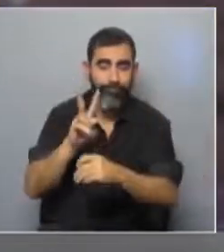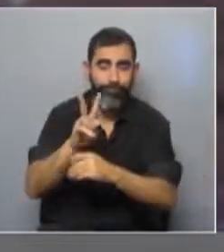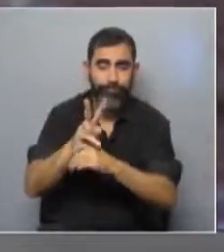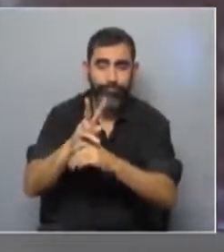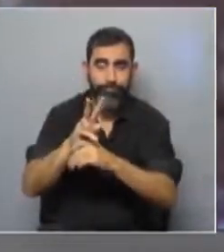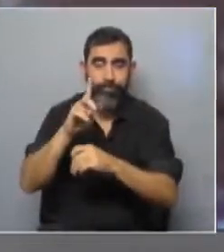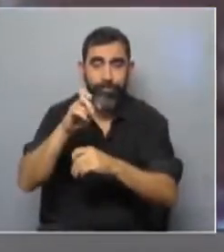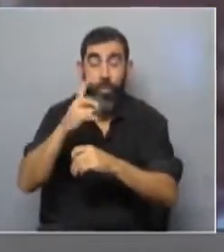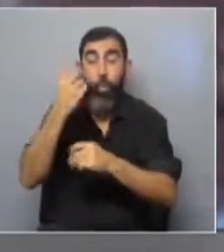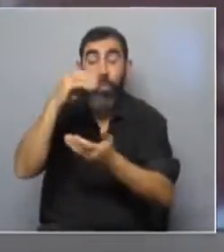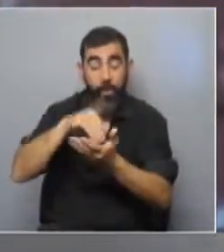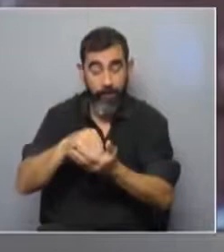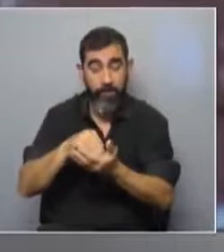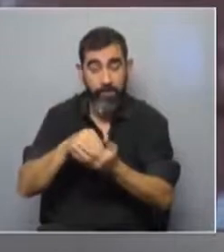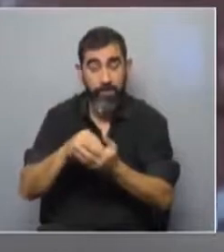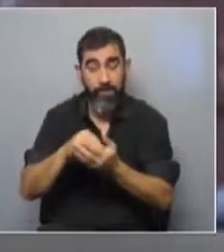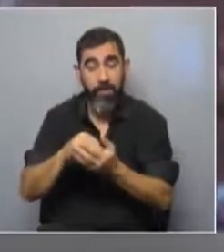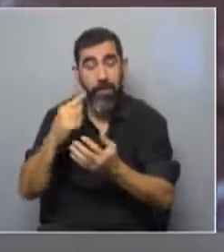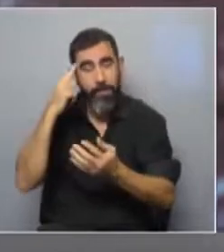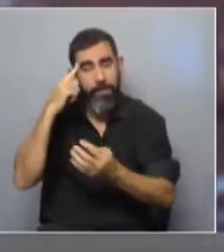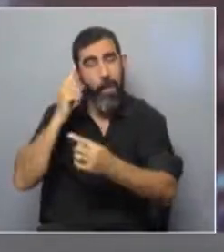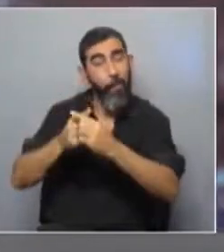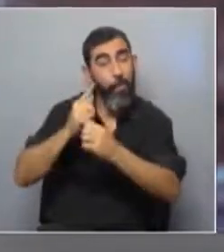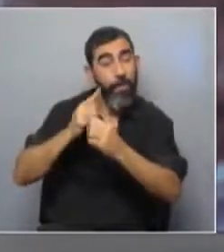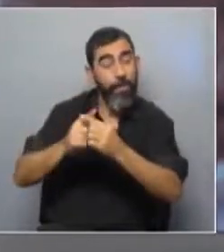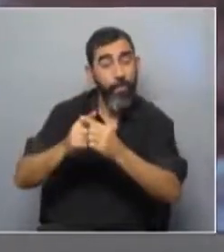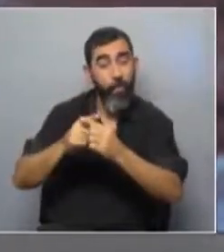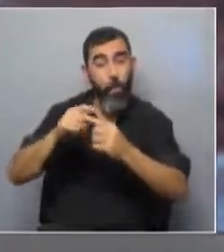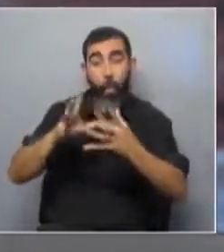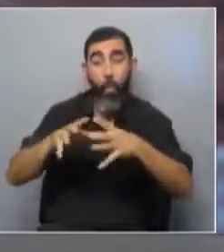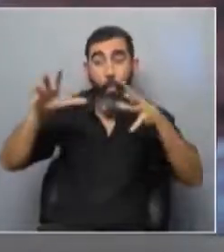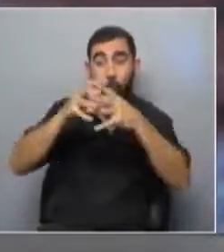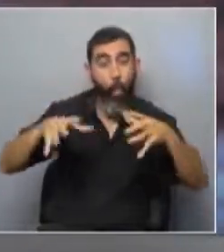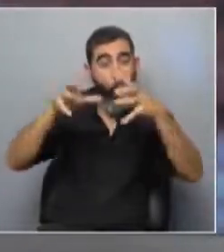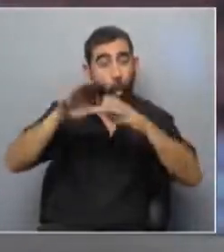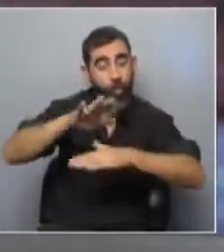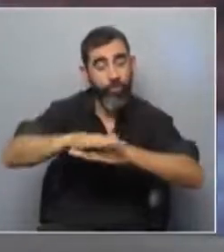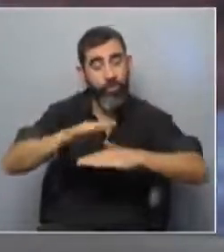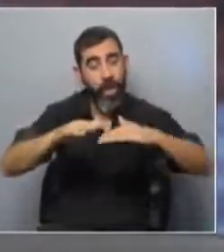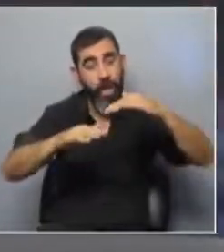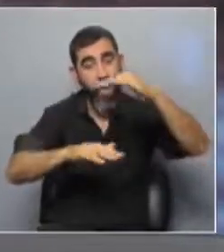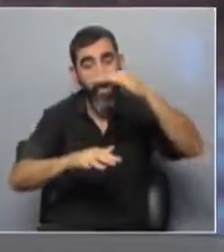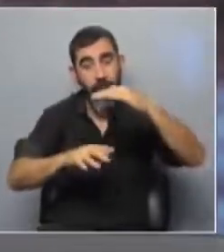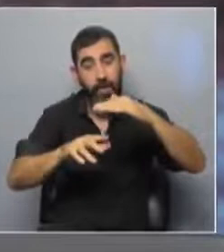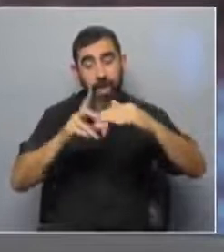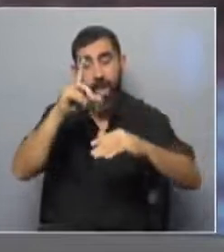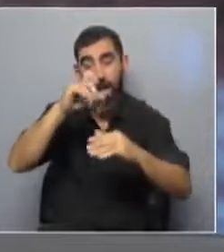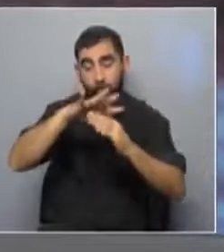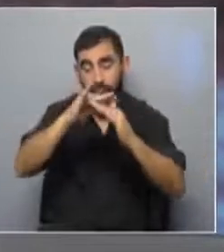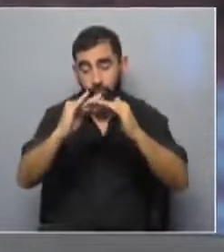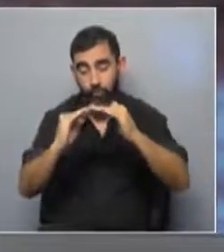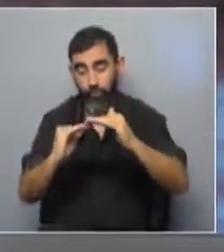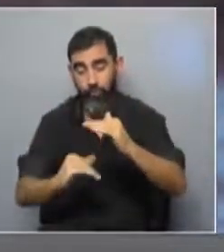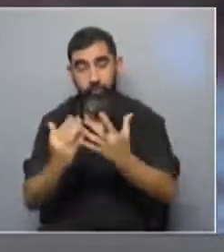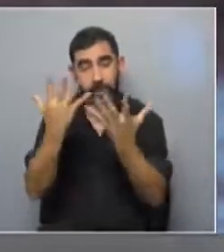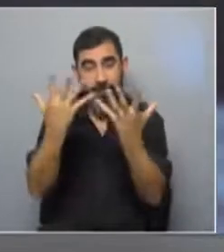y ya una vez nos pasó, en un exceso de optimismo, empezamos a poner bolsas arriba de bolsas, y bueno, cuando bajamos el agua de la laguna que tenemos